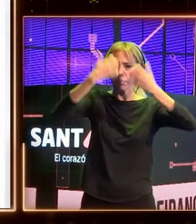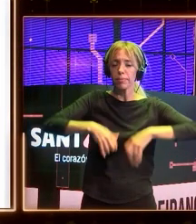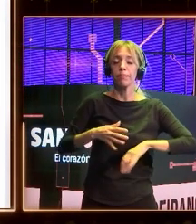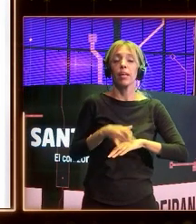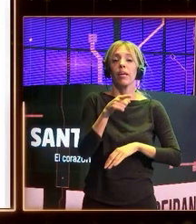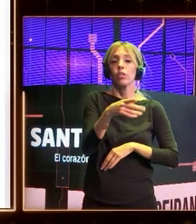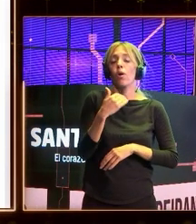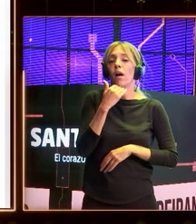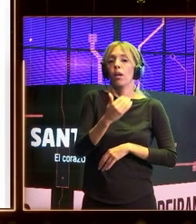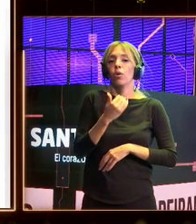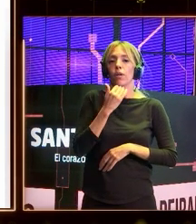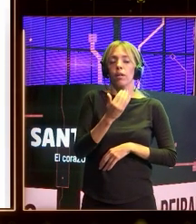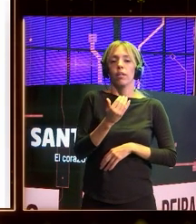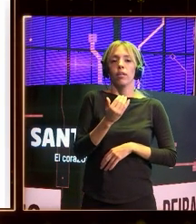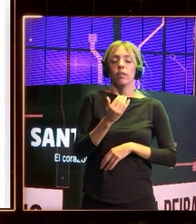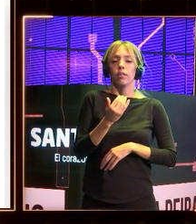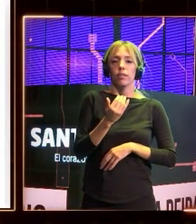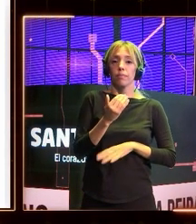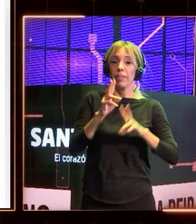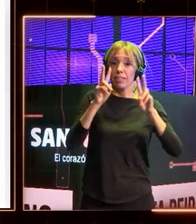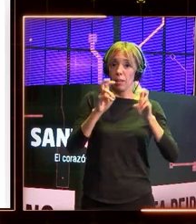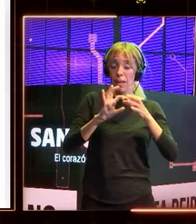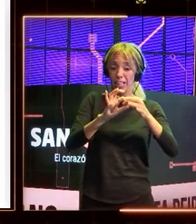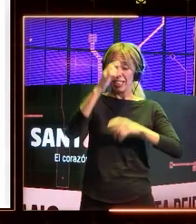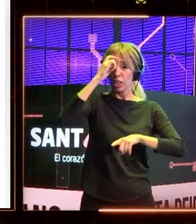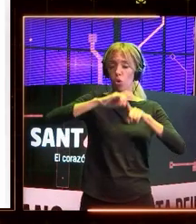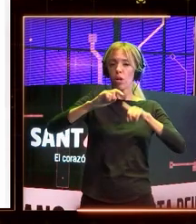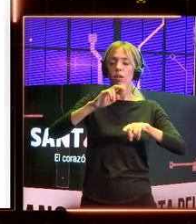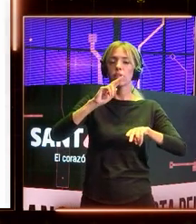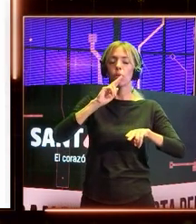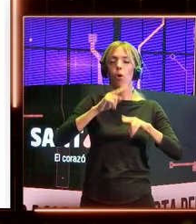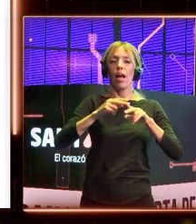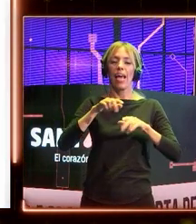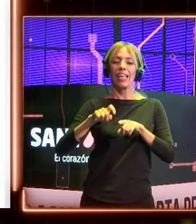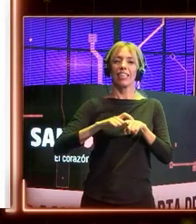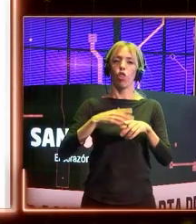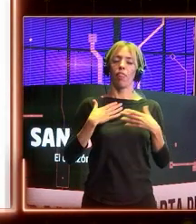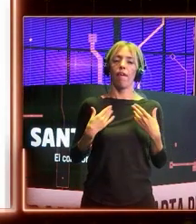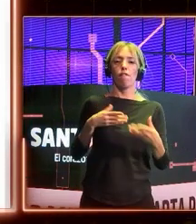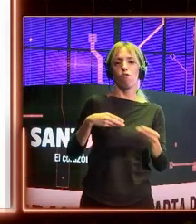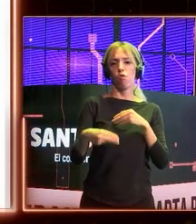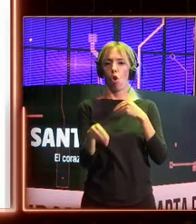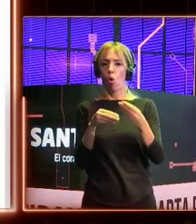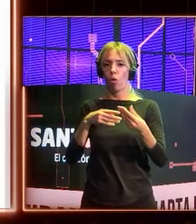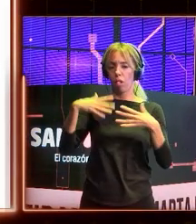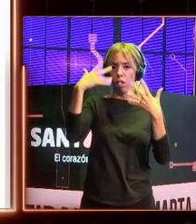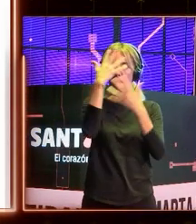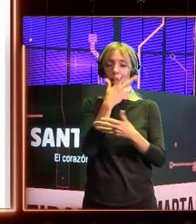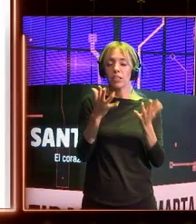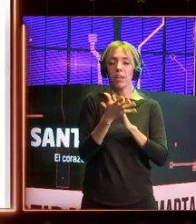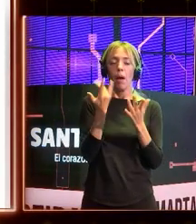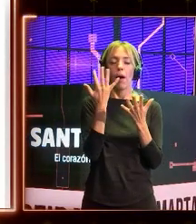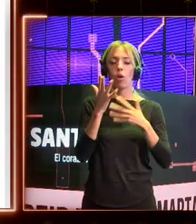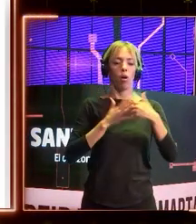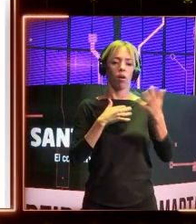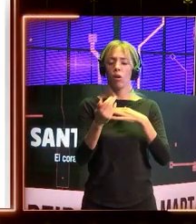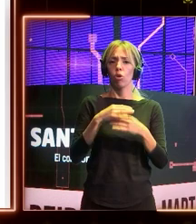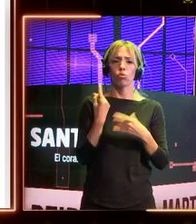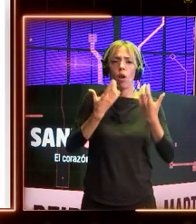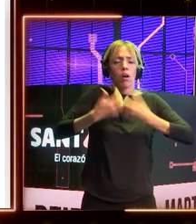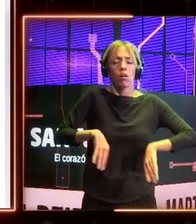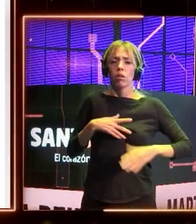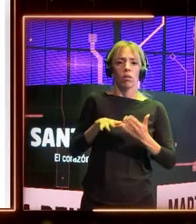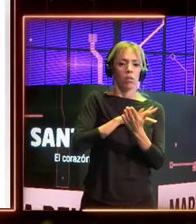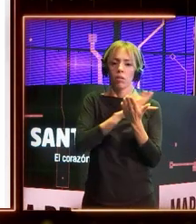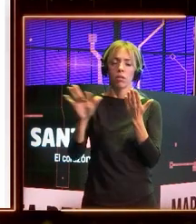es algo que en el mundo de la psicología se llama un estado de flow. O sea, un estado en el que básicamente tus manos van haciendo solas, que es un